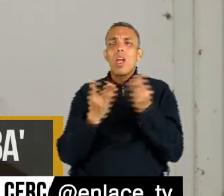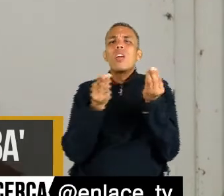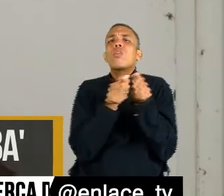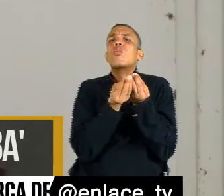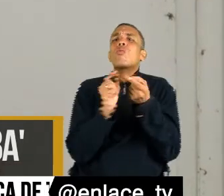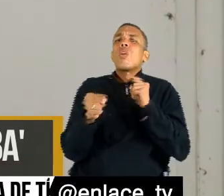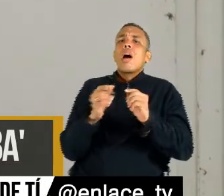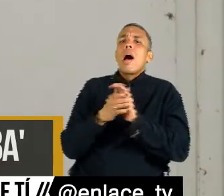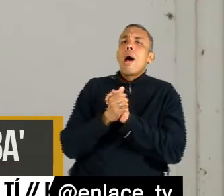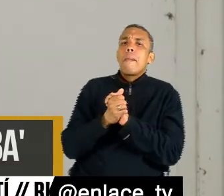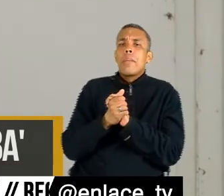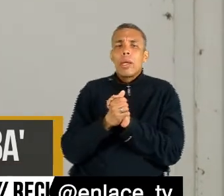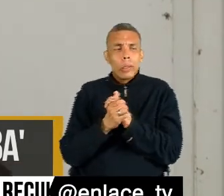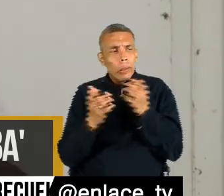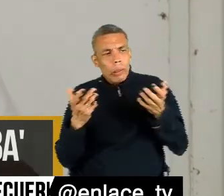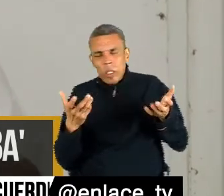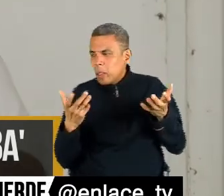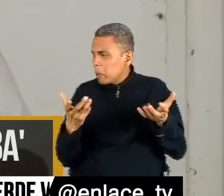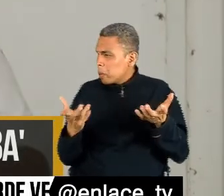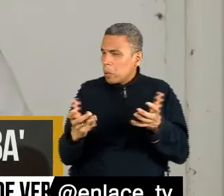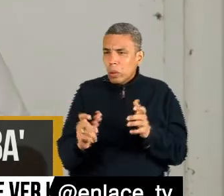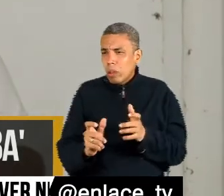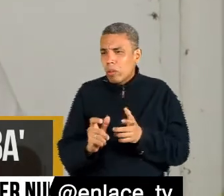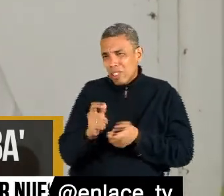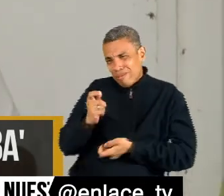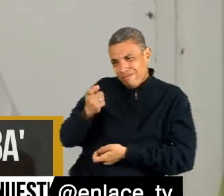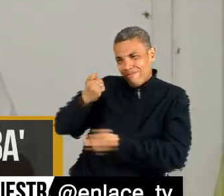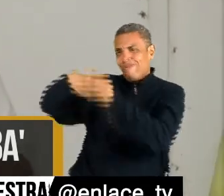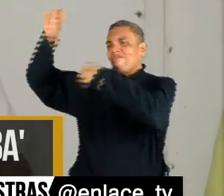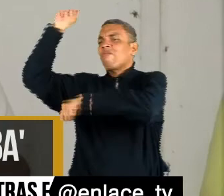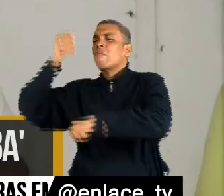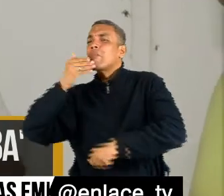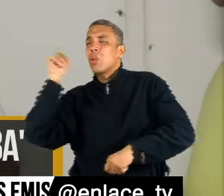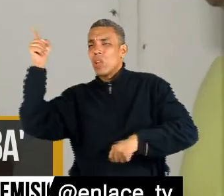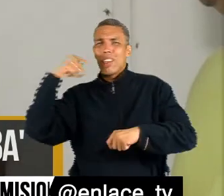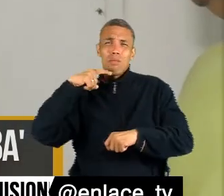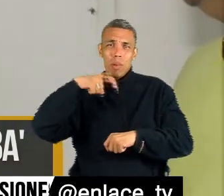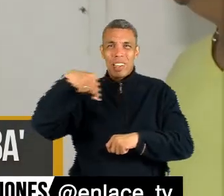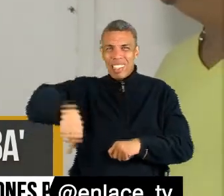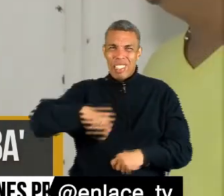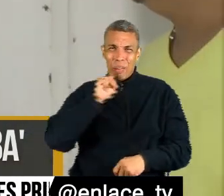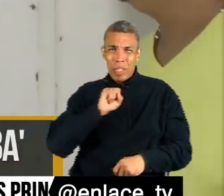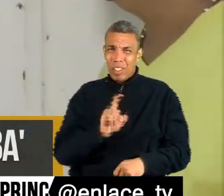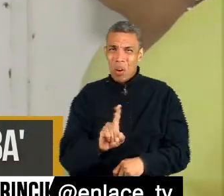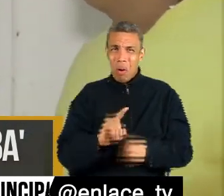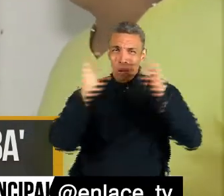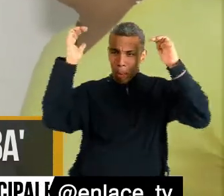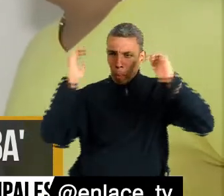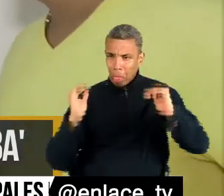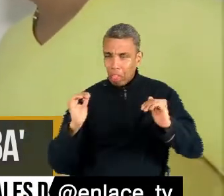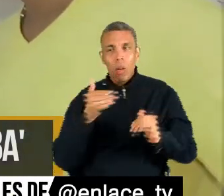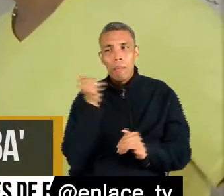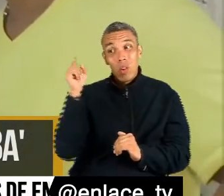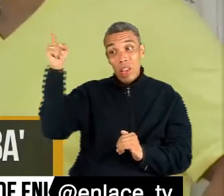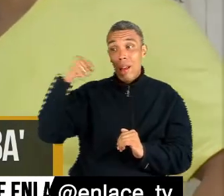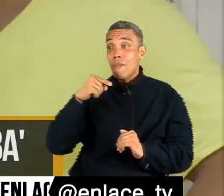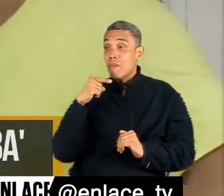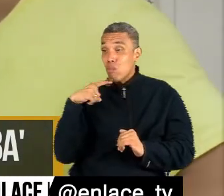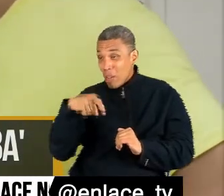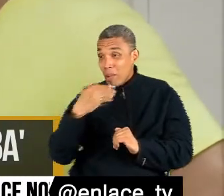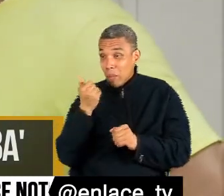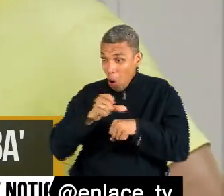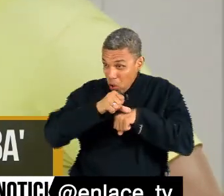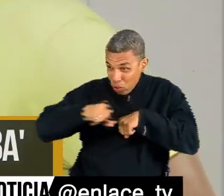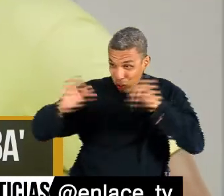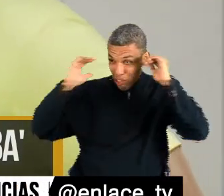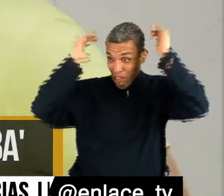posibilidad de llevarla a la ciudad de Bucaramanga para atención médica especializada. Por eso hablamos con Antonio Torres, uno de sus amigos. ¿Cómo es la situación en este